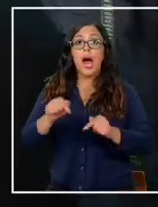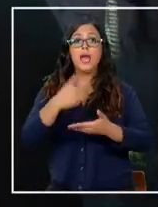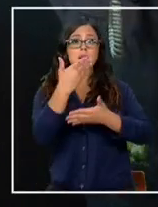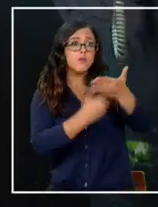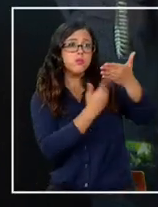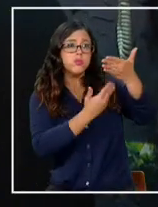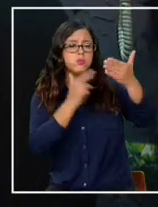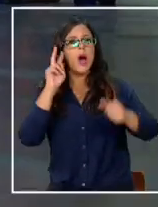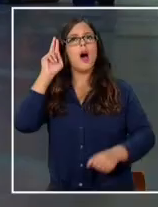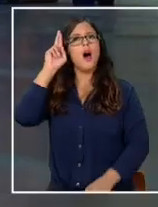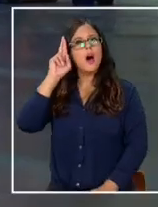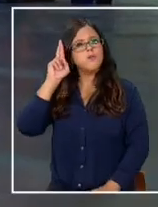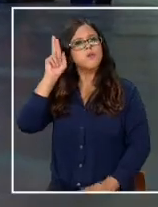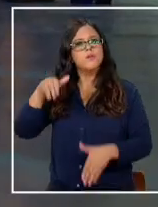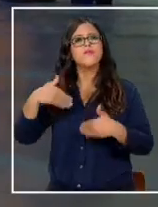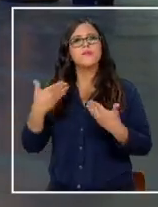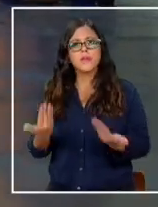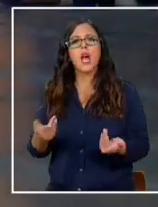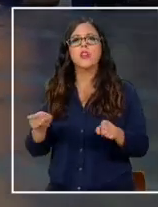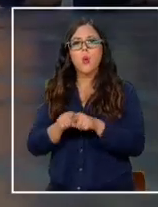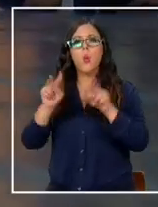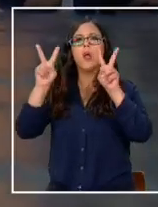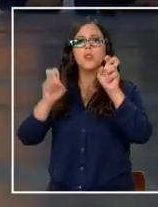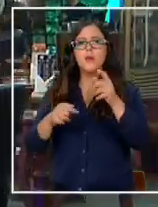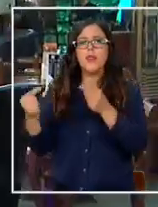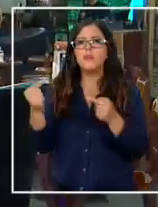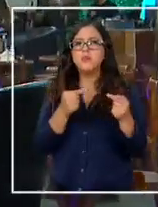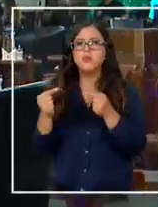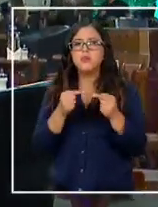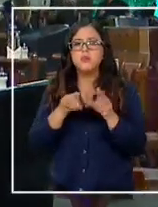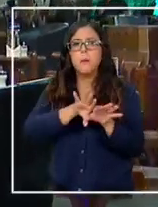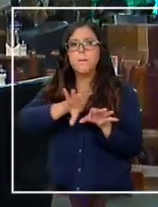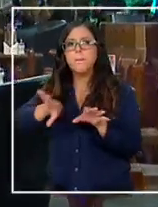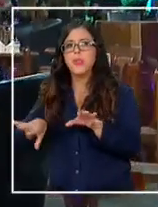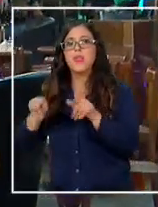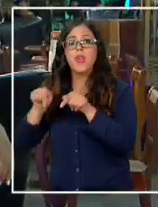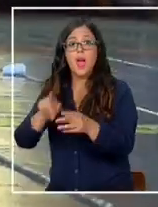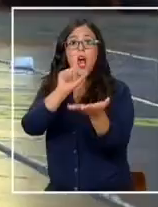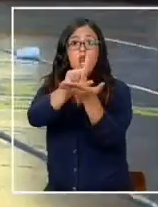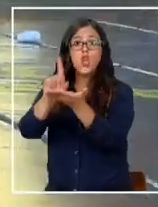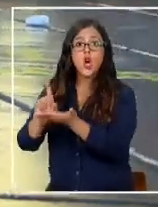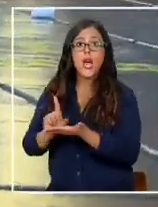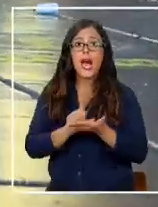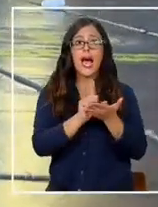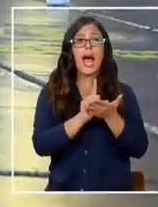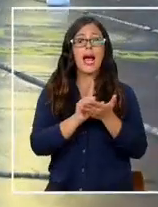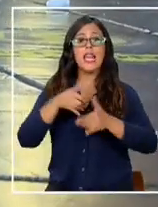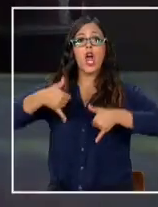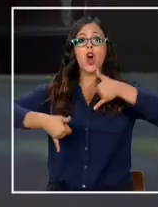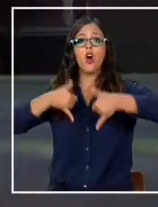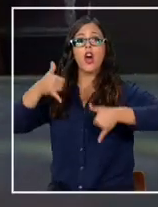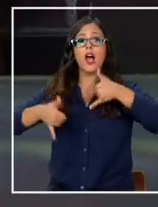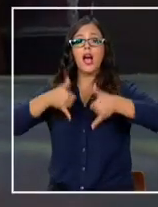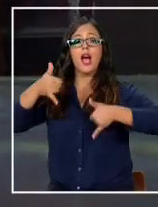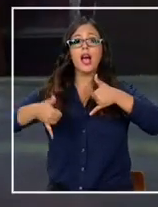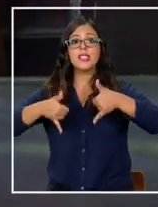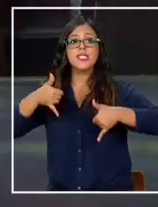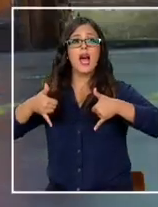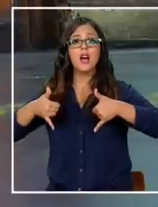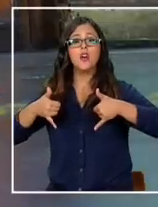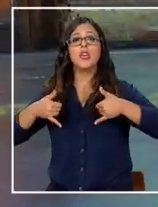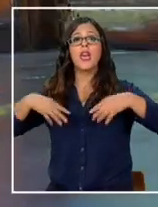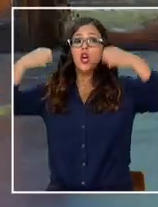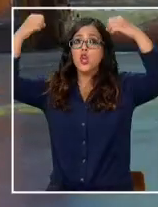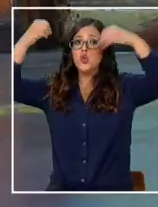cierra reflexionando en que a pesar de los avatares, polémicas y desplazamientos, estos locales entre tacos, música y luces de neón